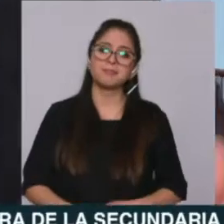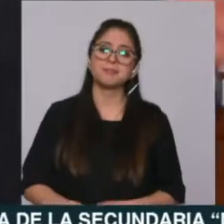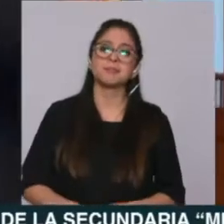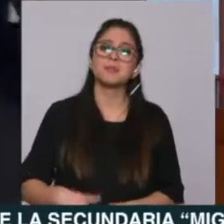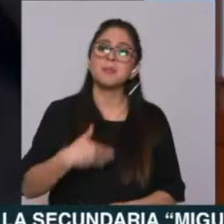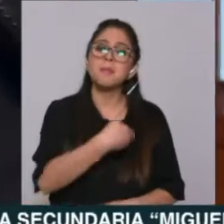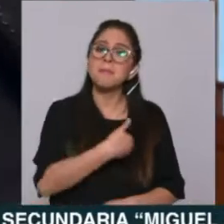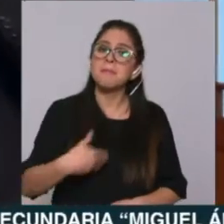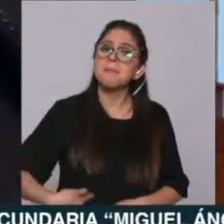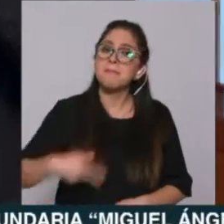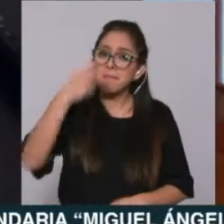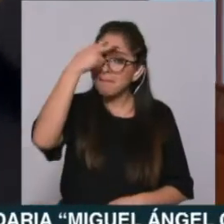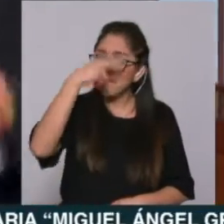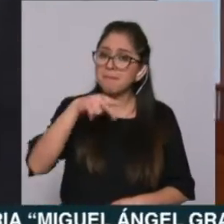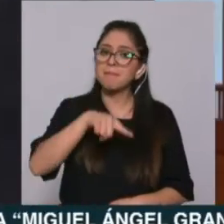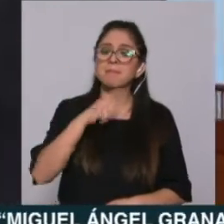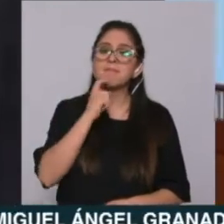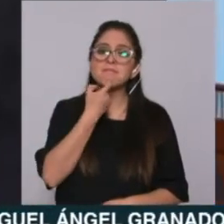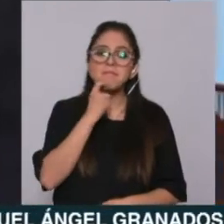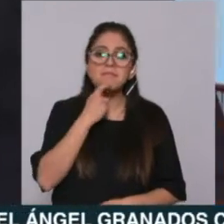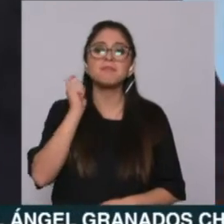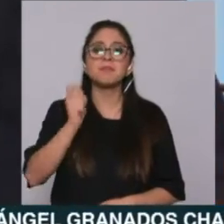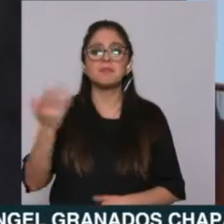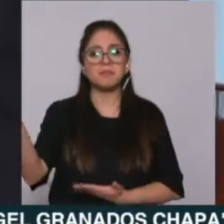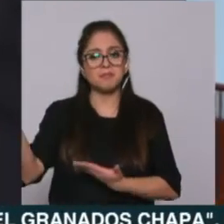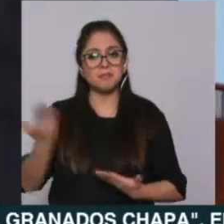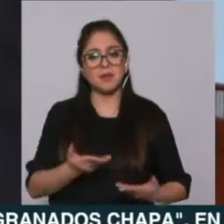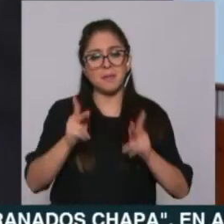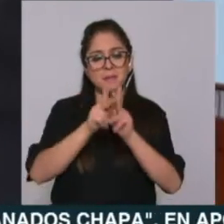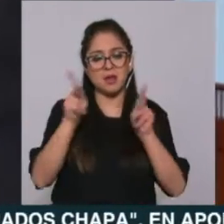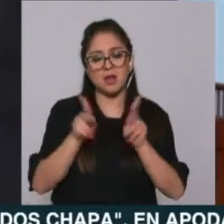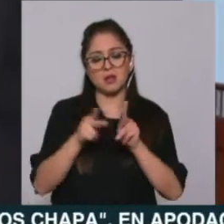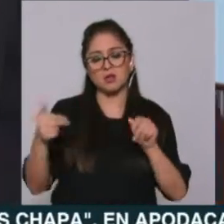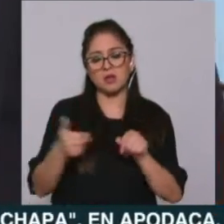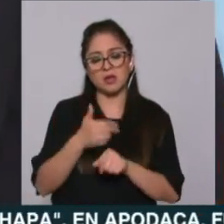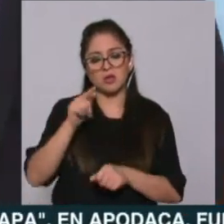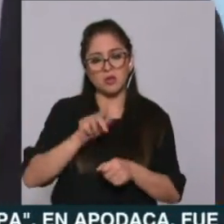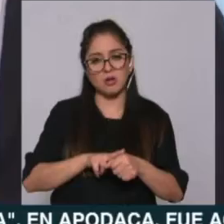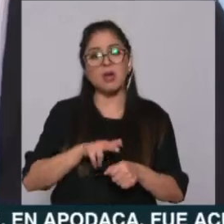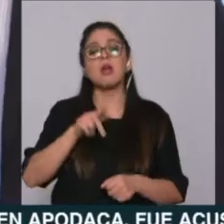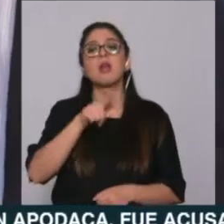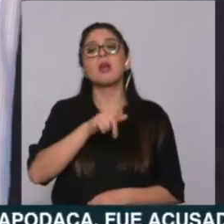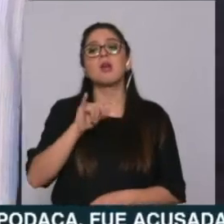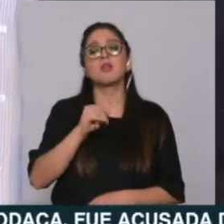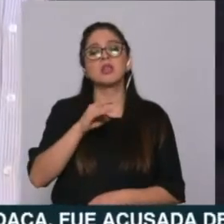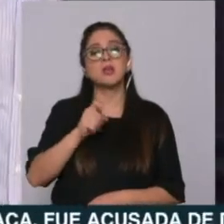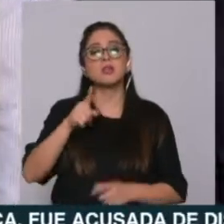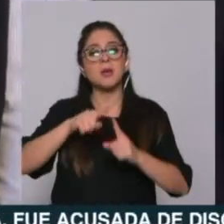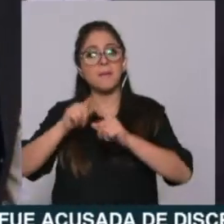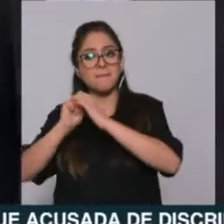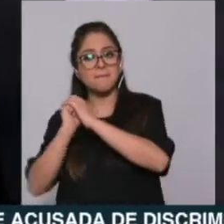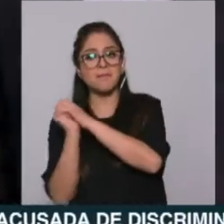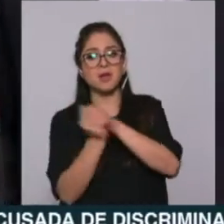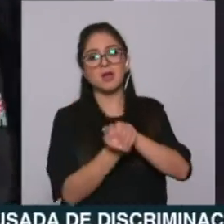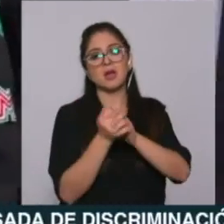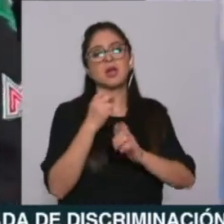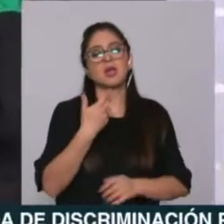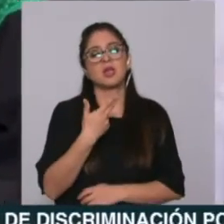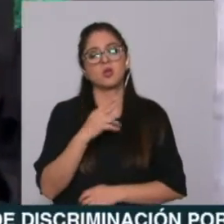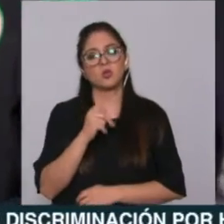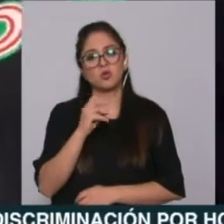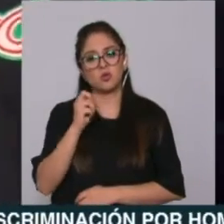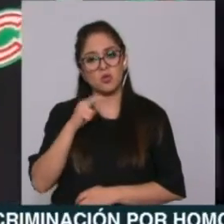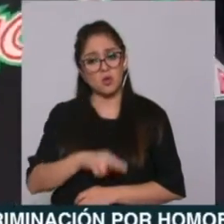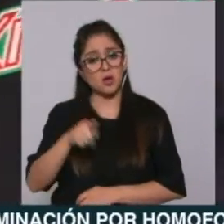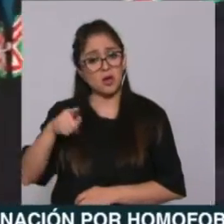El presidente de México, Andrés Manuel López Obrador, recibió en Palacio Nacional a José Luis Urquidy, pitcher mexicano de los Astros de Houston. El lanzador